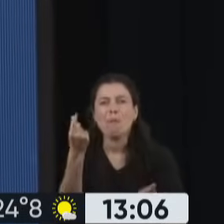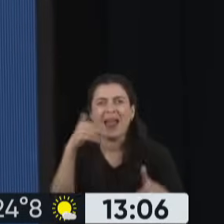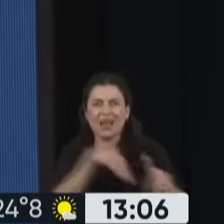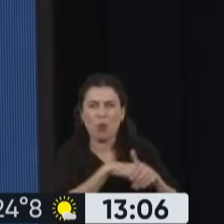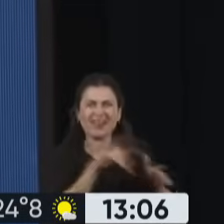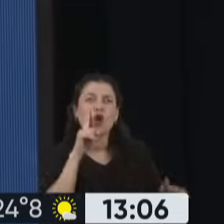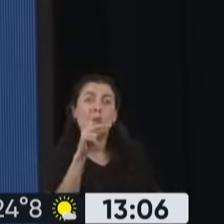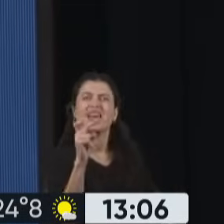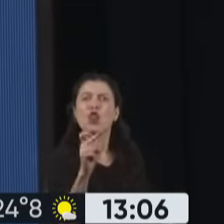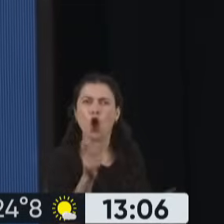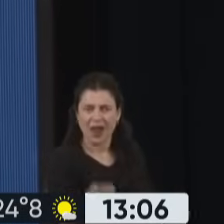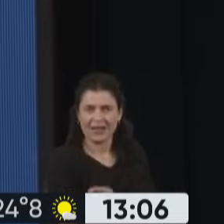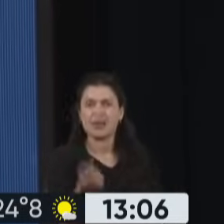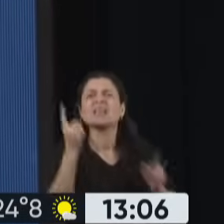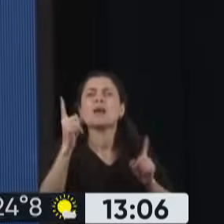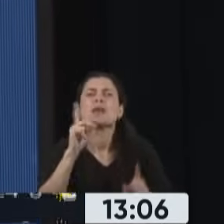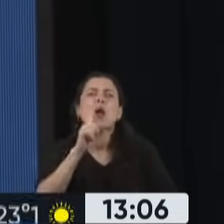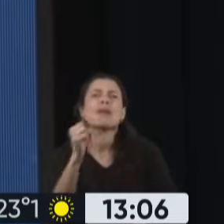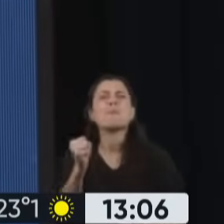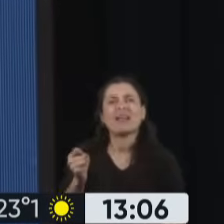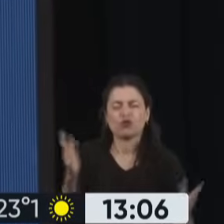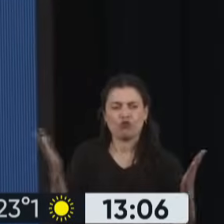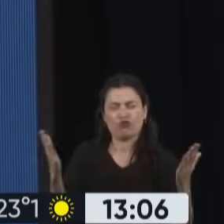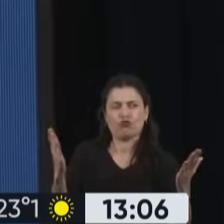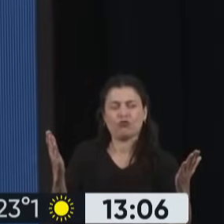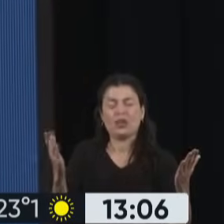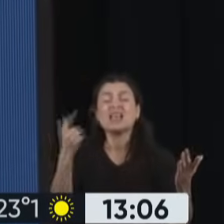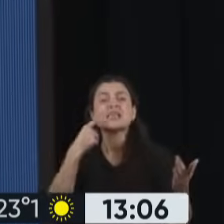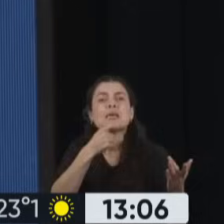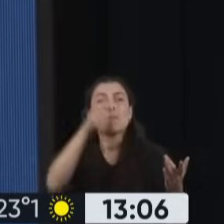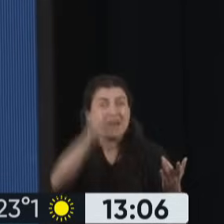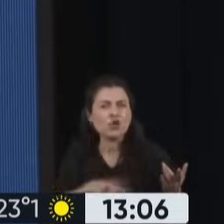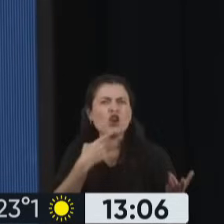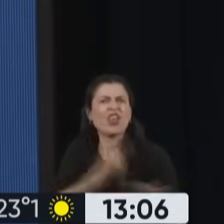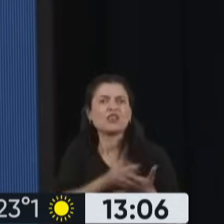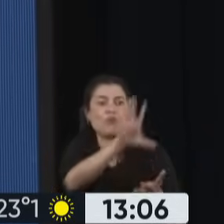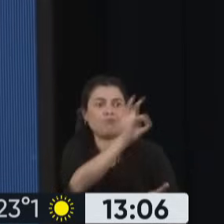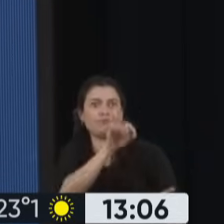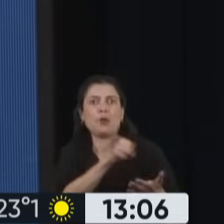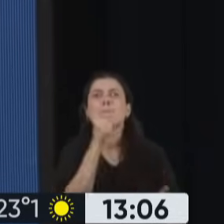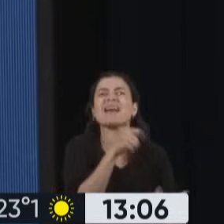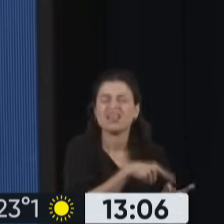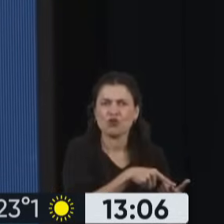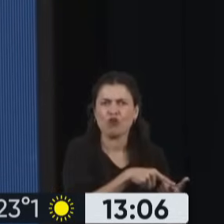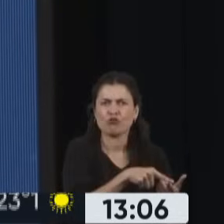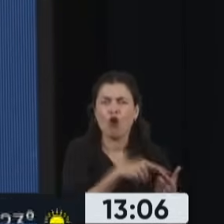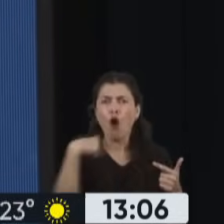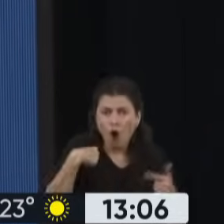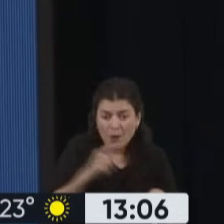1.000 pesos. Si se hubiera quedado con 1.000 pesos, hoy tendría $1,